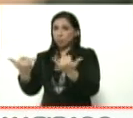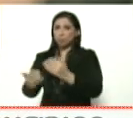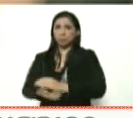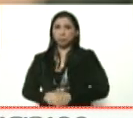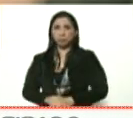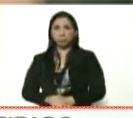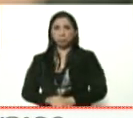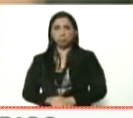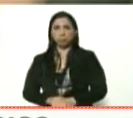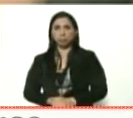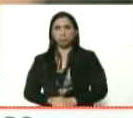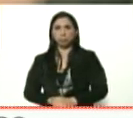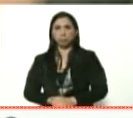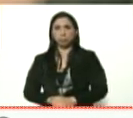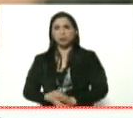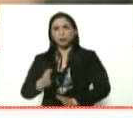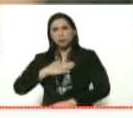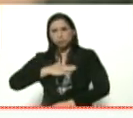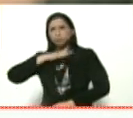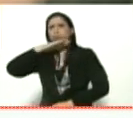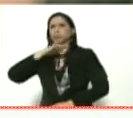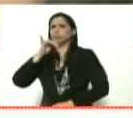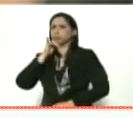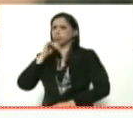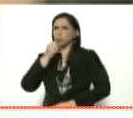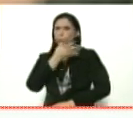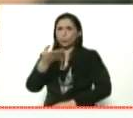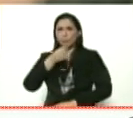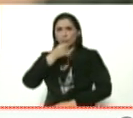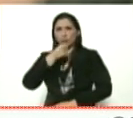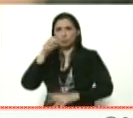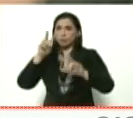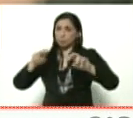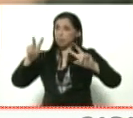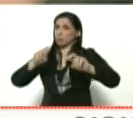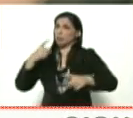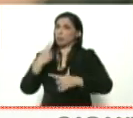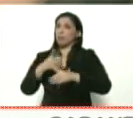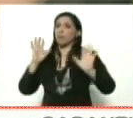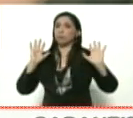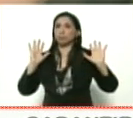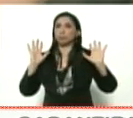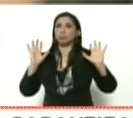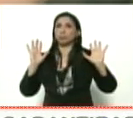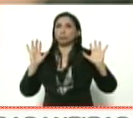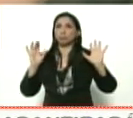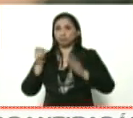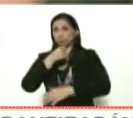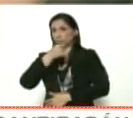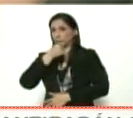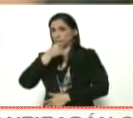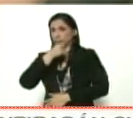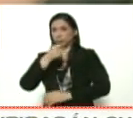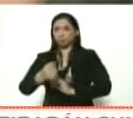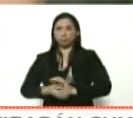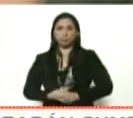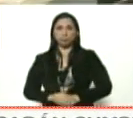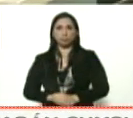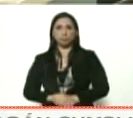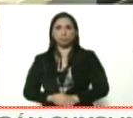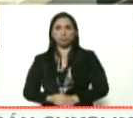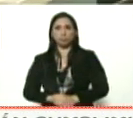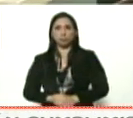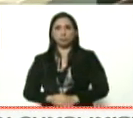momento. Hay suficiente, ustedes que son periodistas, investiguen, ruedas de prensa